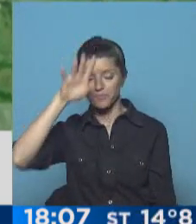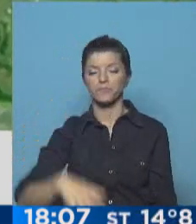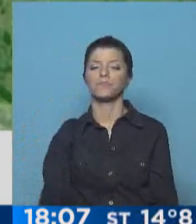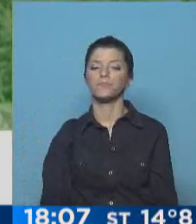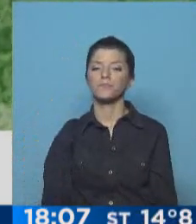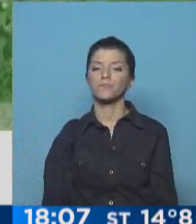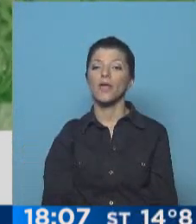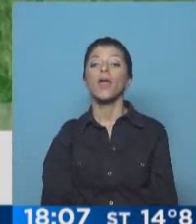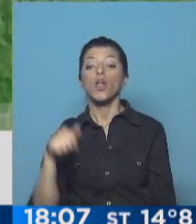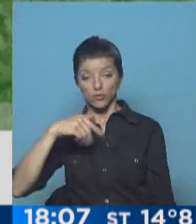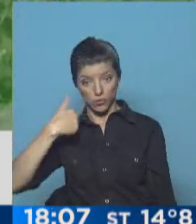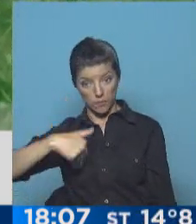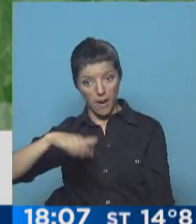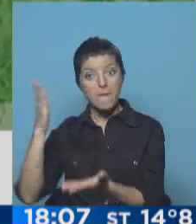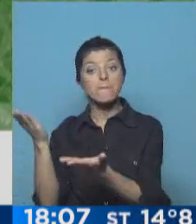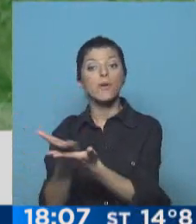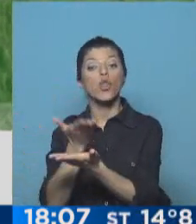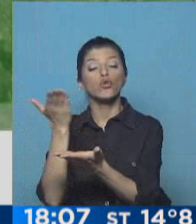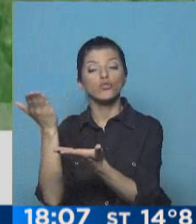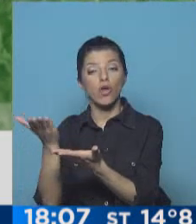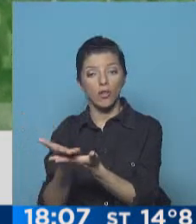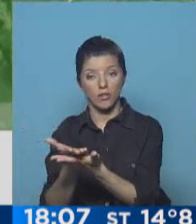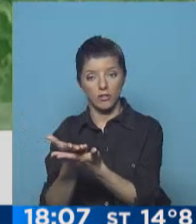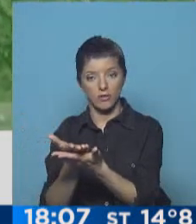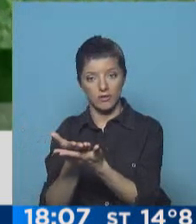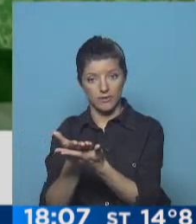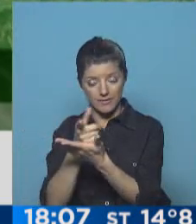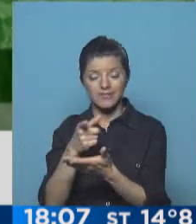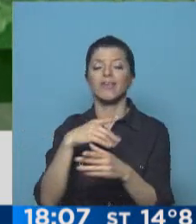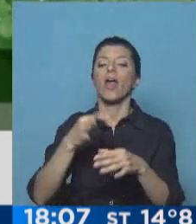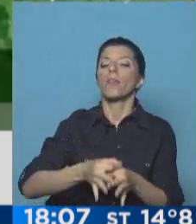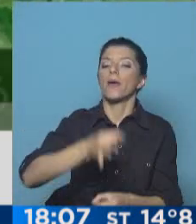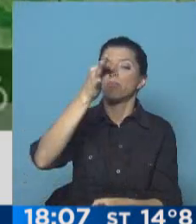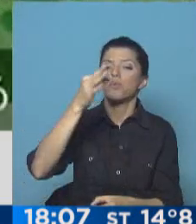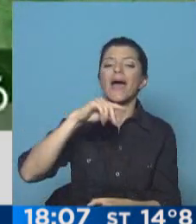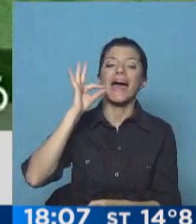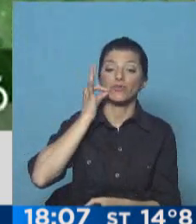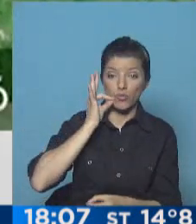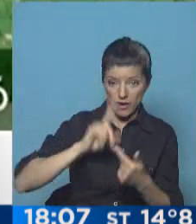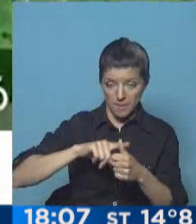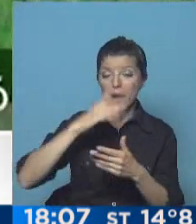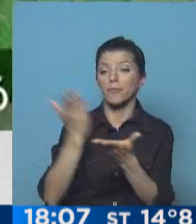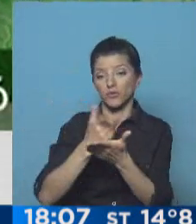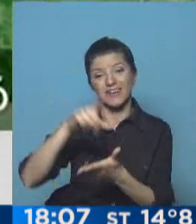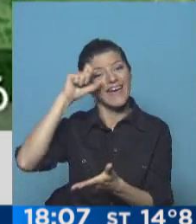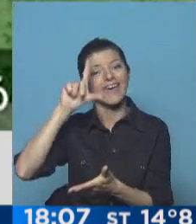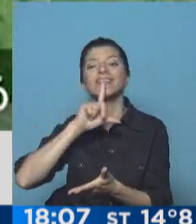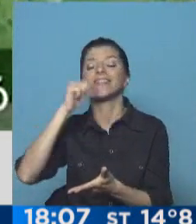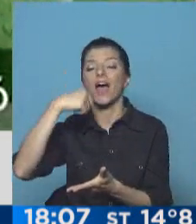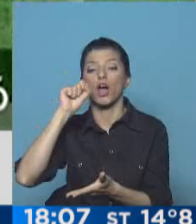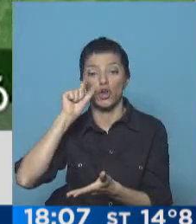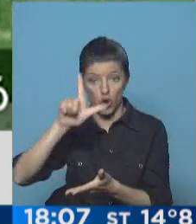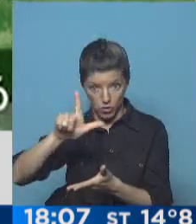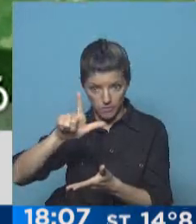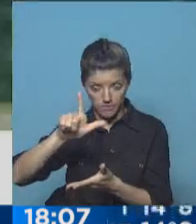una producción modular de caña de azúcar para la producción de etanol de 18.000 hectáreas,